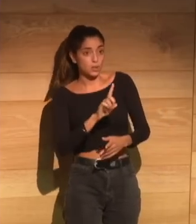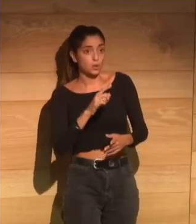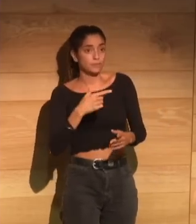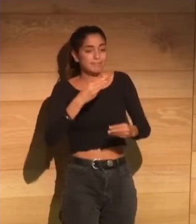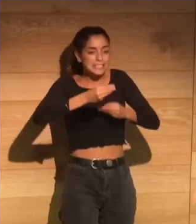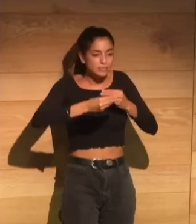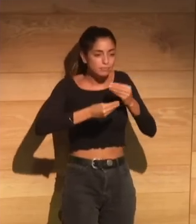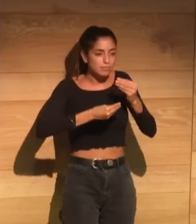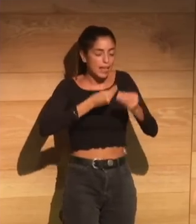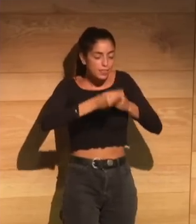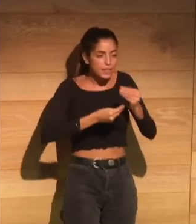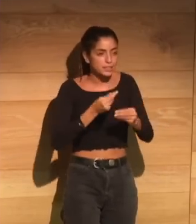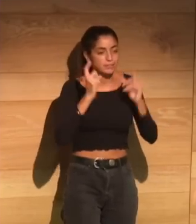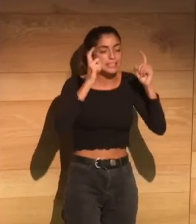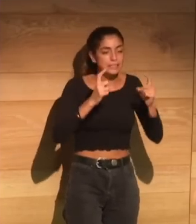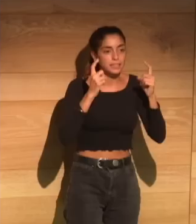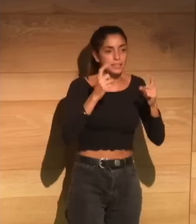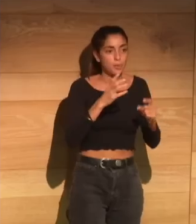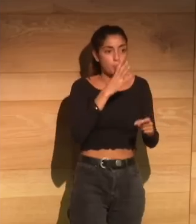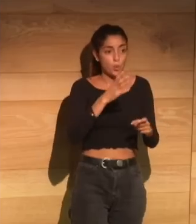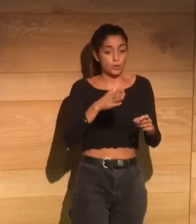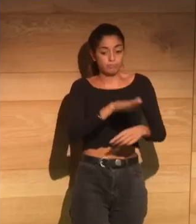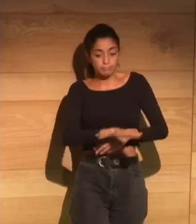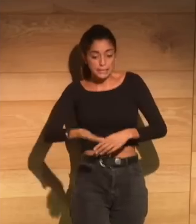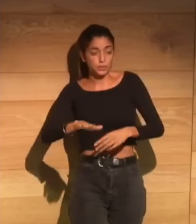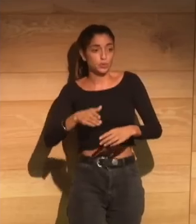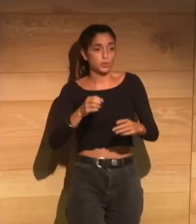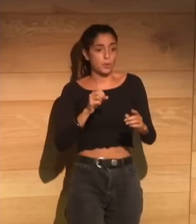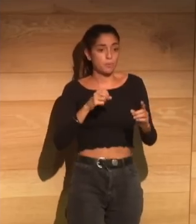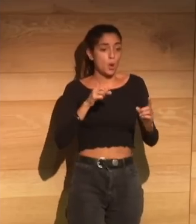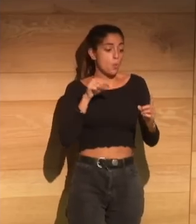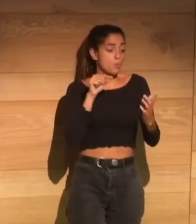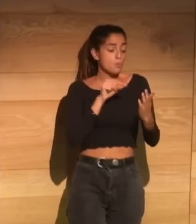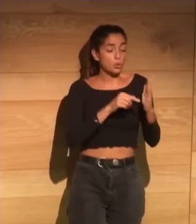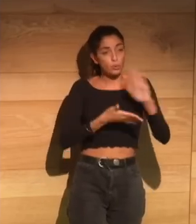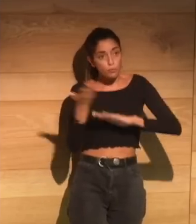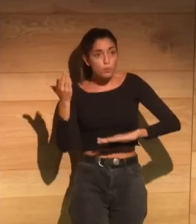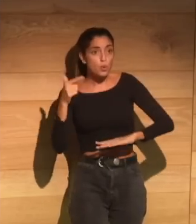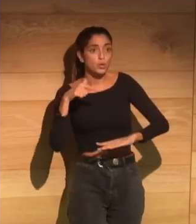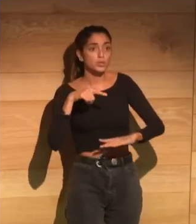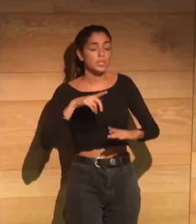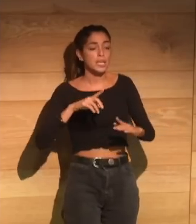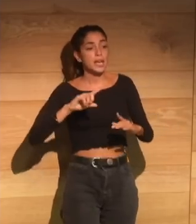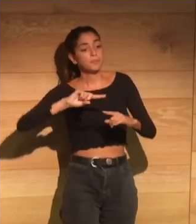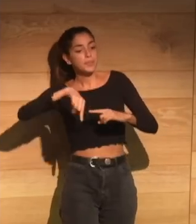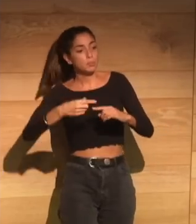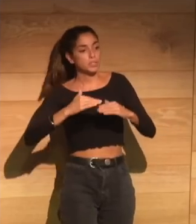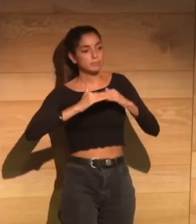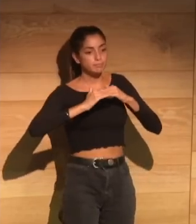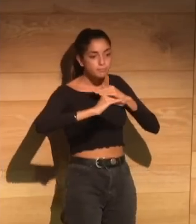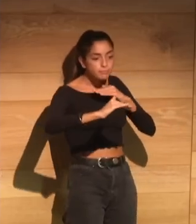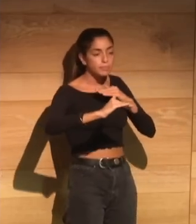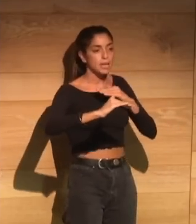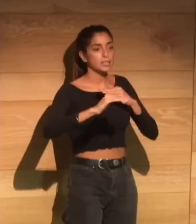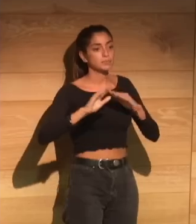niños pequeños, que no saben nada de puntos de fuga y, sin embargo, muchas veces, después de una primera fase de figuras planas, tratan de recrear aquello